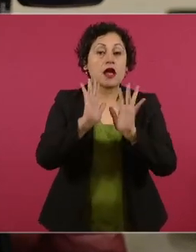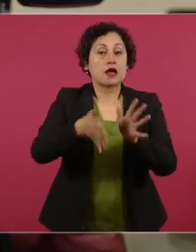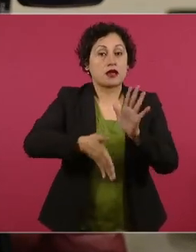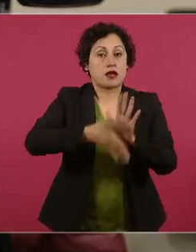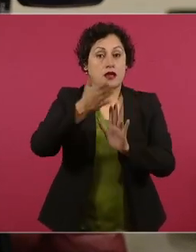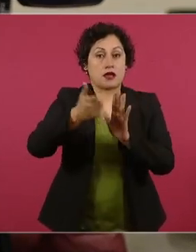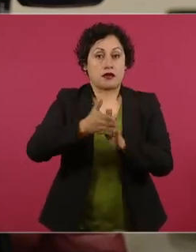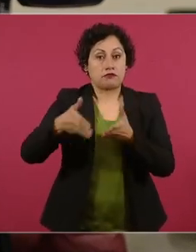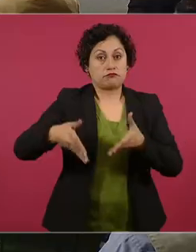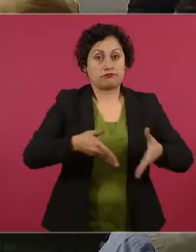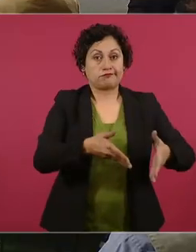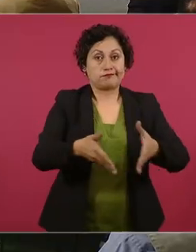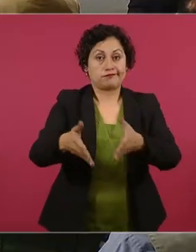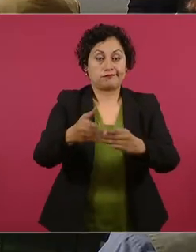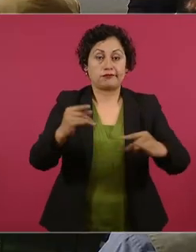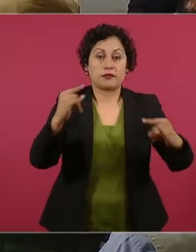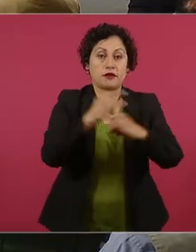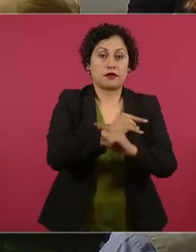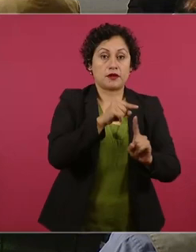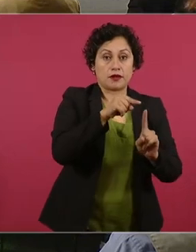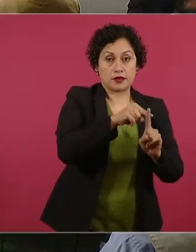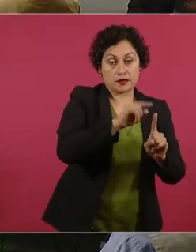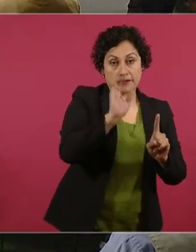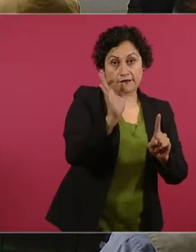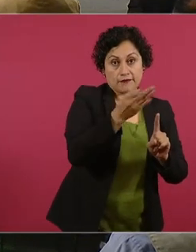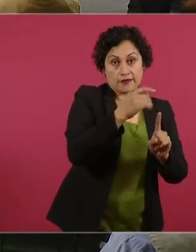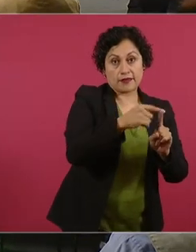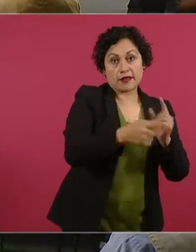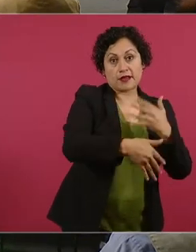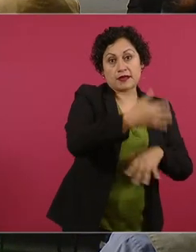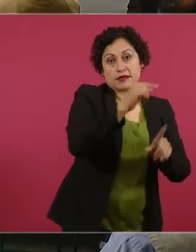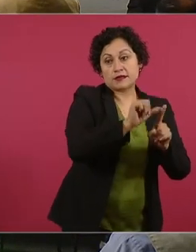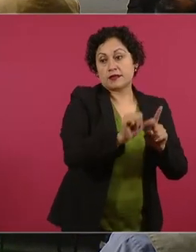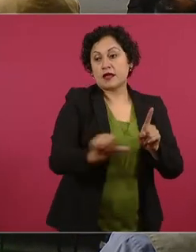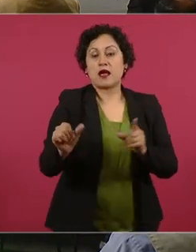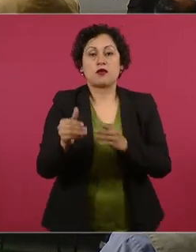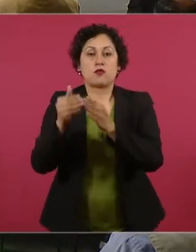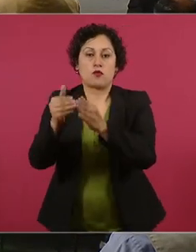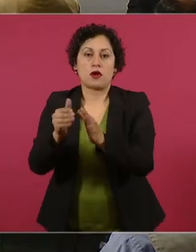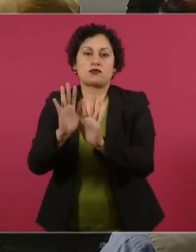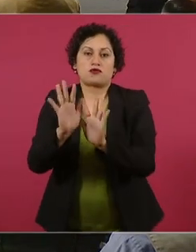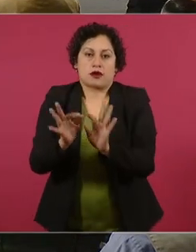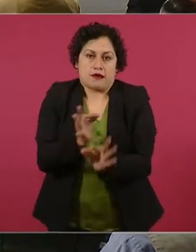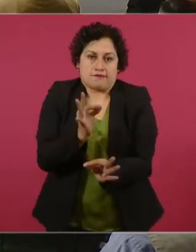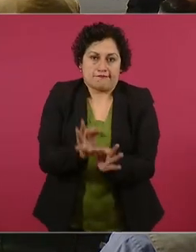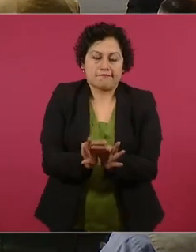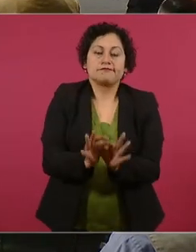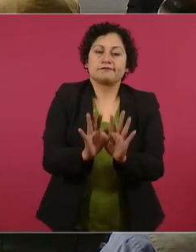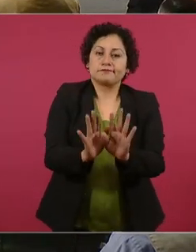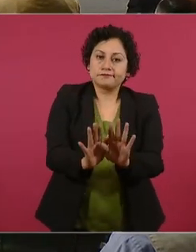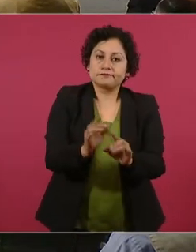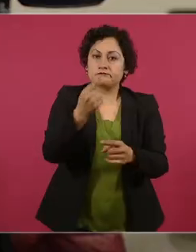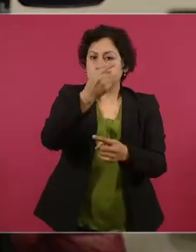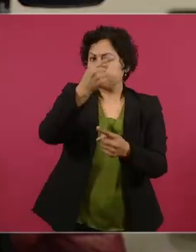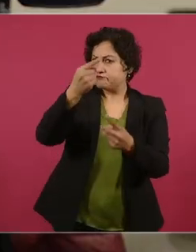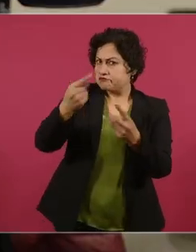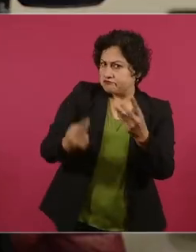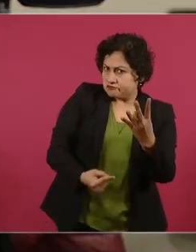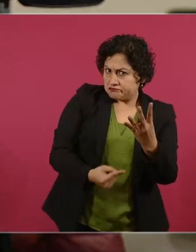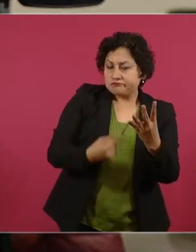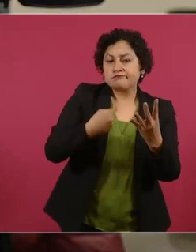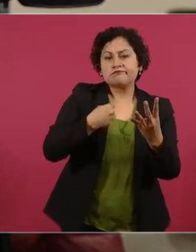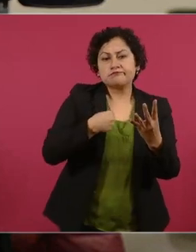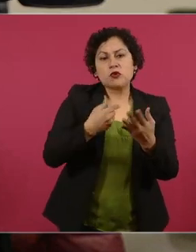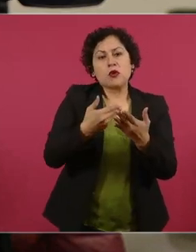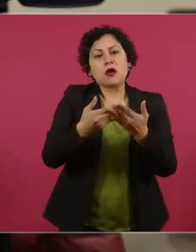va del entronque de la carretera federal 15 hacia el puerto. Esto me lleva, señor presidente, a